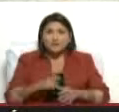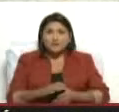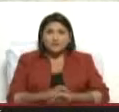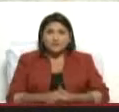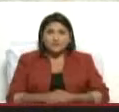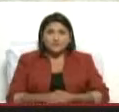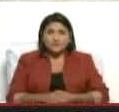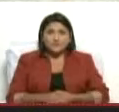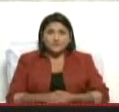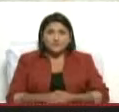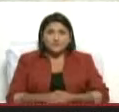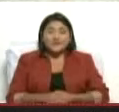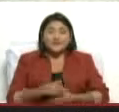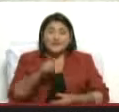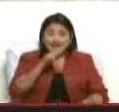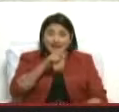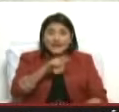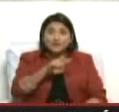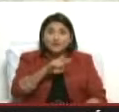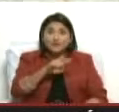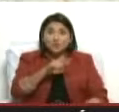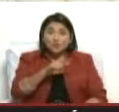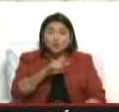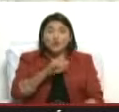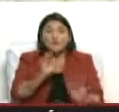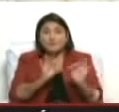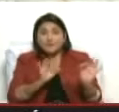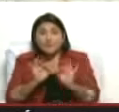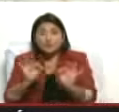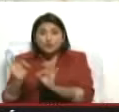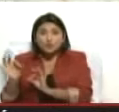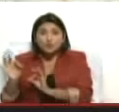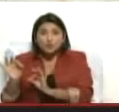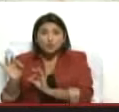lo que implica una metodología